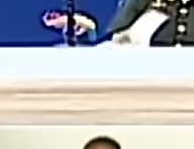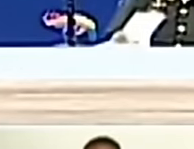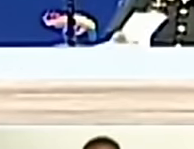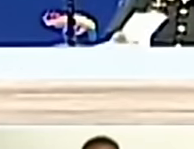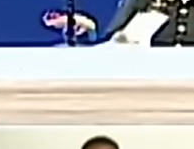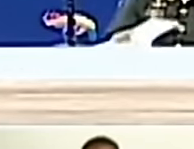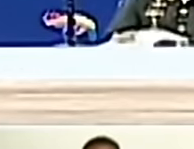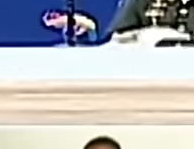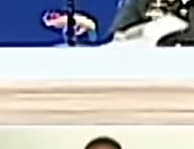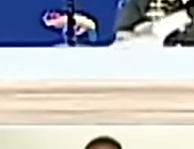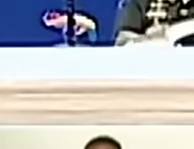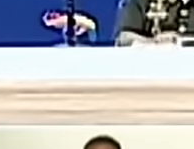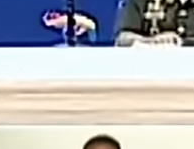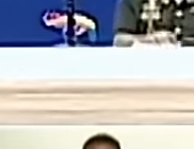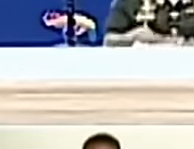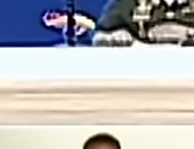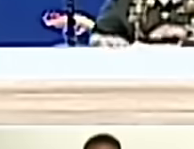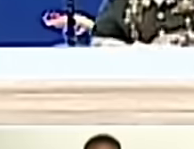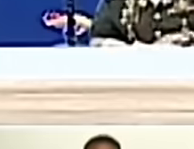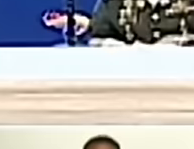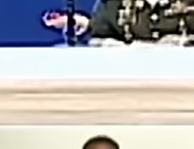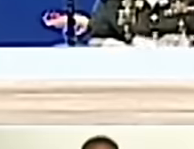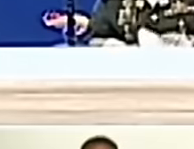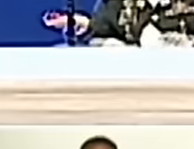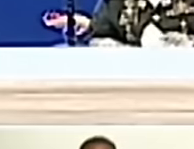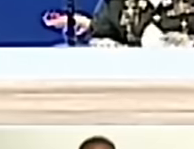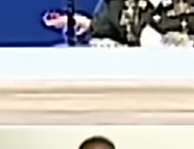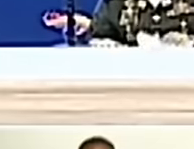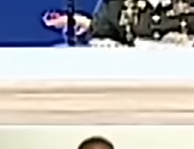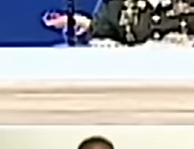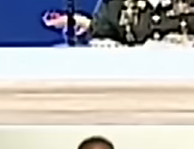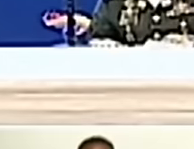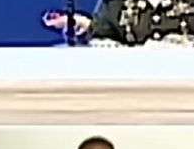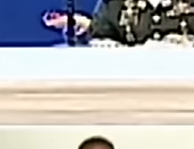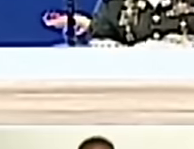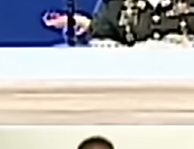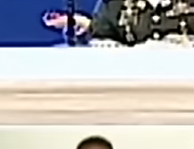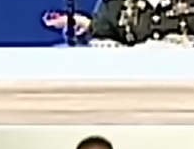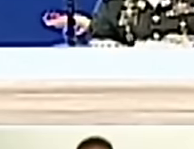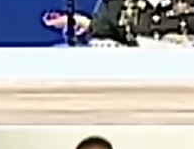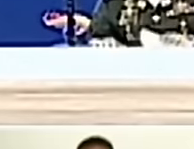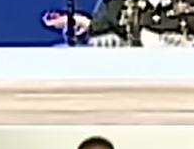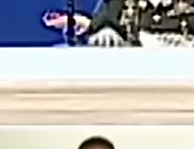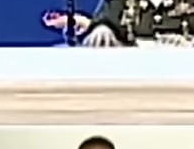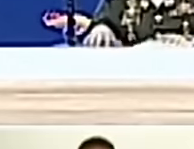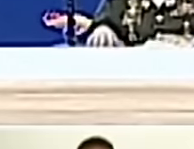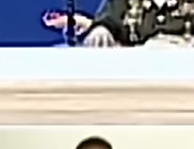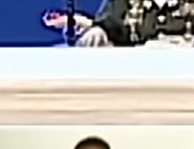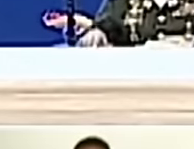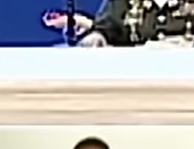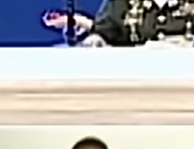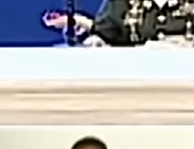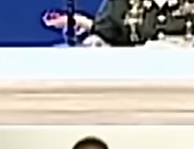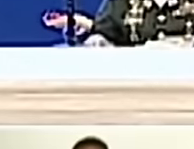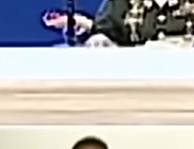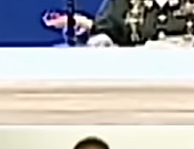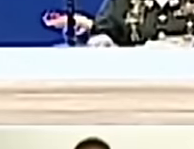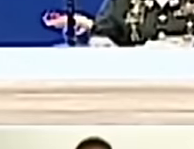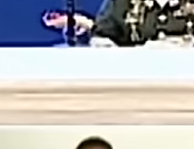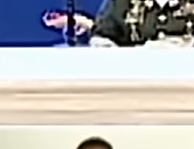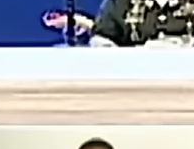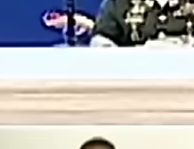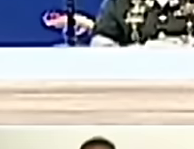Y entonces, haciendo síntesis de este periodo, hay muchos elementos que también pudiéramos